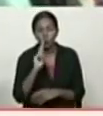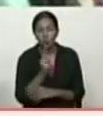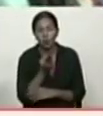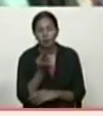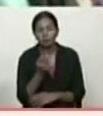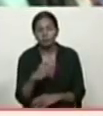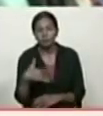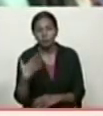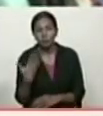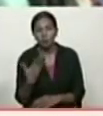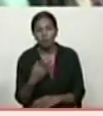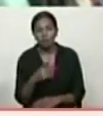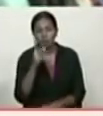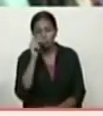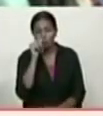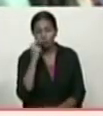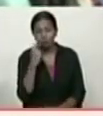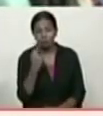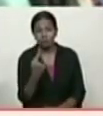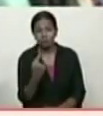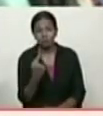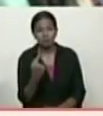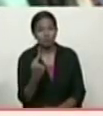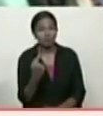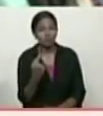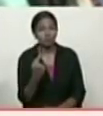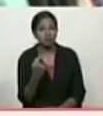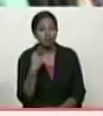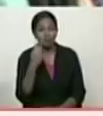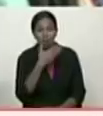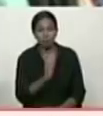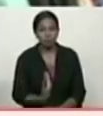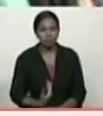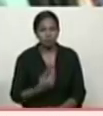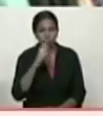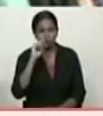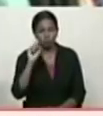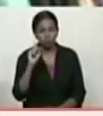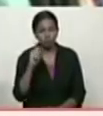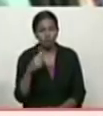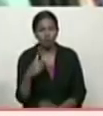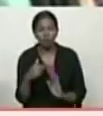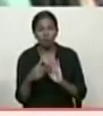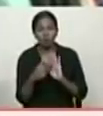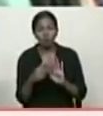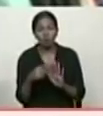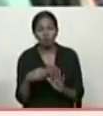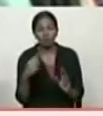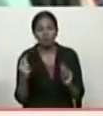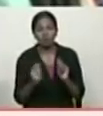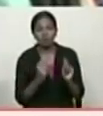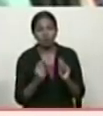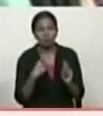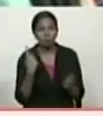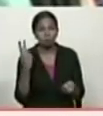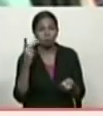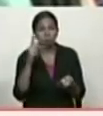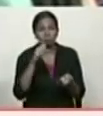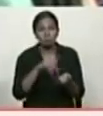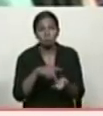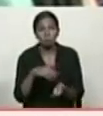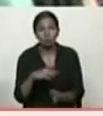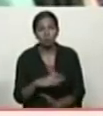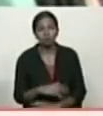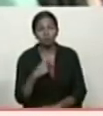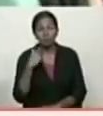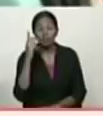López Obrador, quien recalcaba que solo si es el presidente de Venezuela, Nicolás Maduro, quien propone este diálogo, él estaría dispuesto. Y también conocer